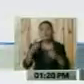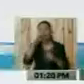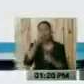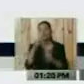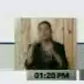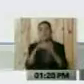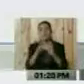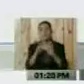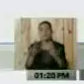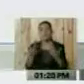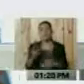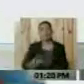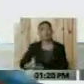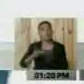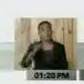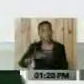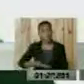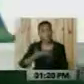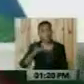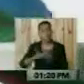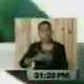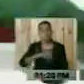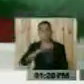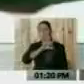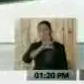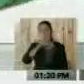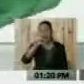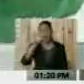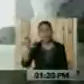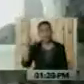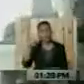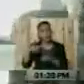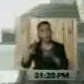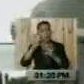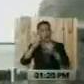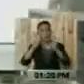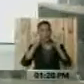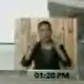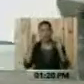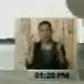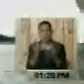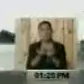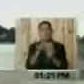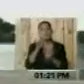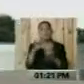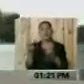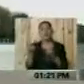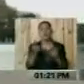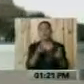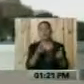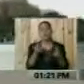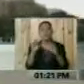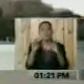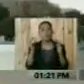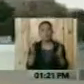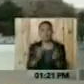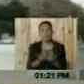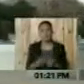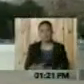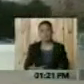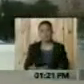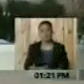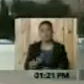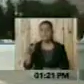2017. Muy importante para nuestro país y para muchos países del mundo, y para la economía y las finanzas mundiales, ¿no?